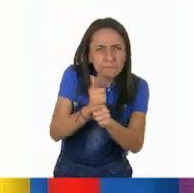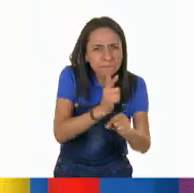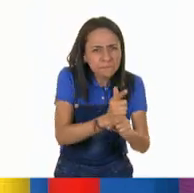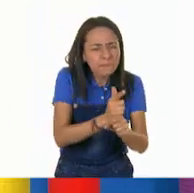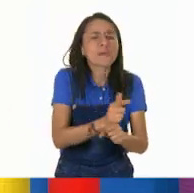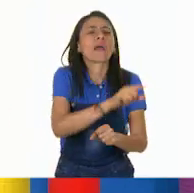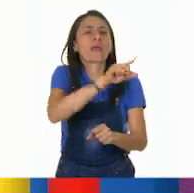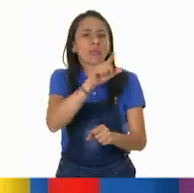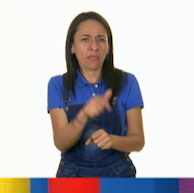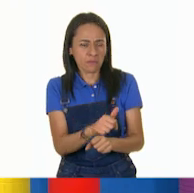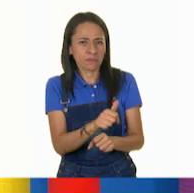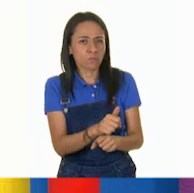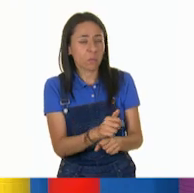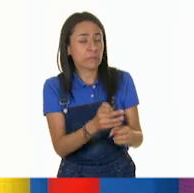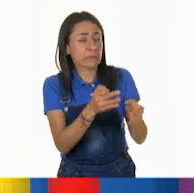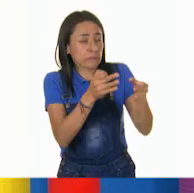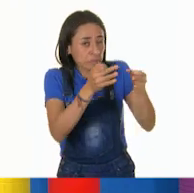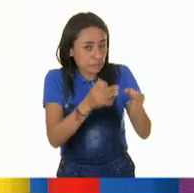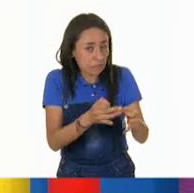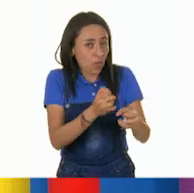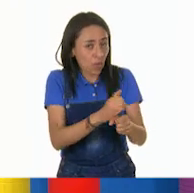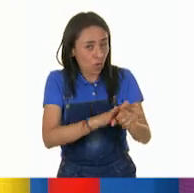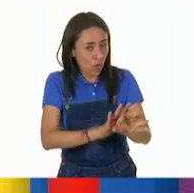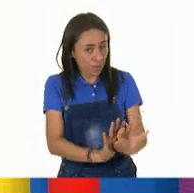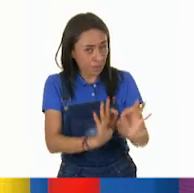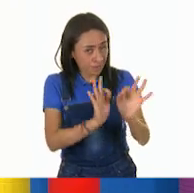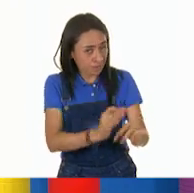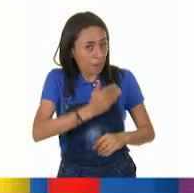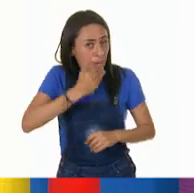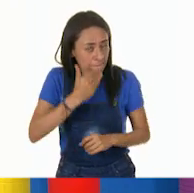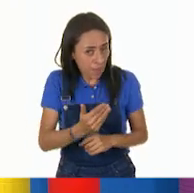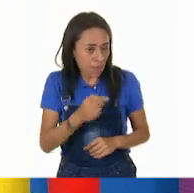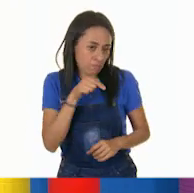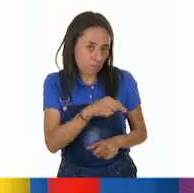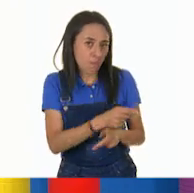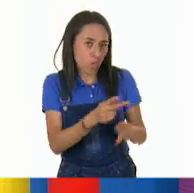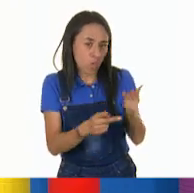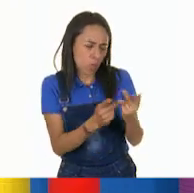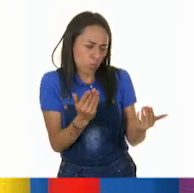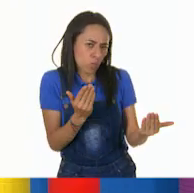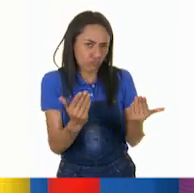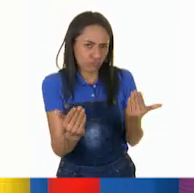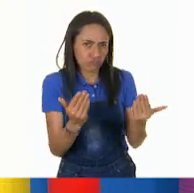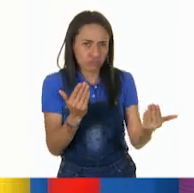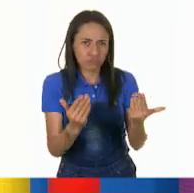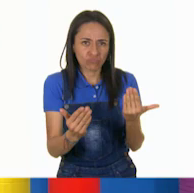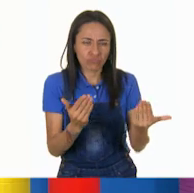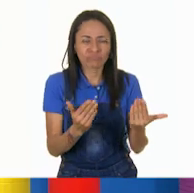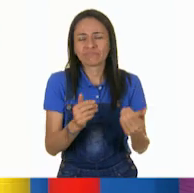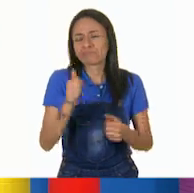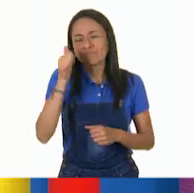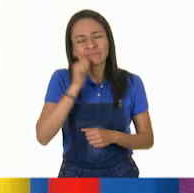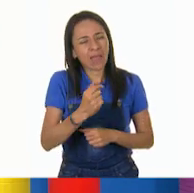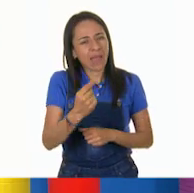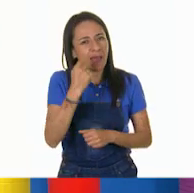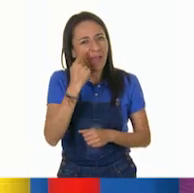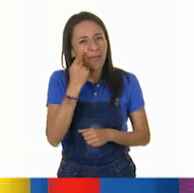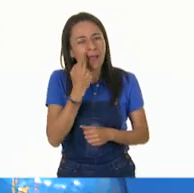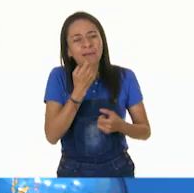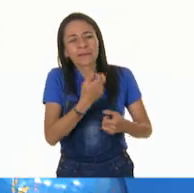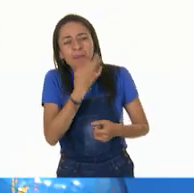la información más específica y concreta relativa al producto que normalmente las vamos a encontrar en las etiquetas